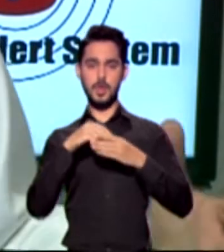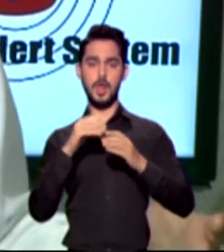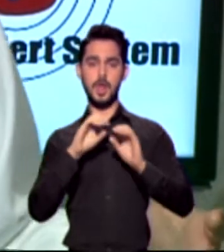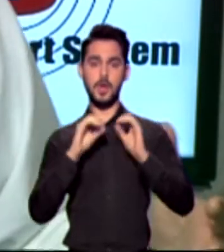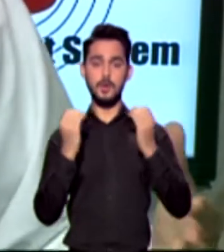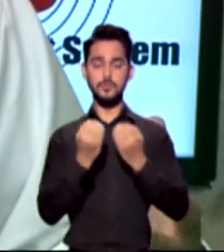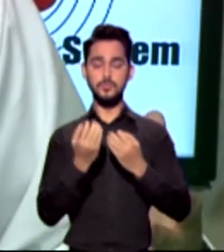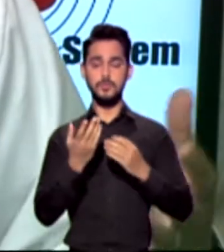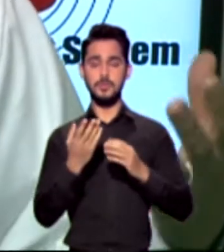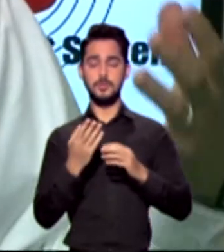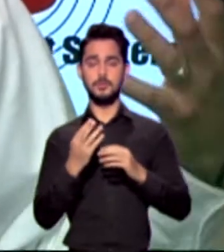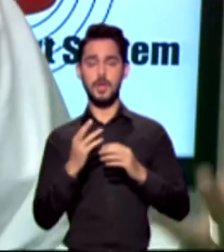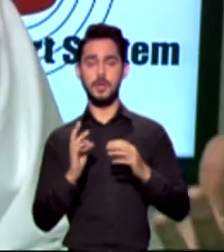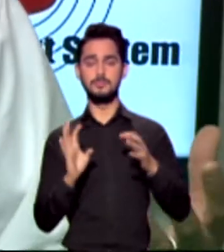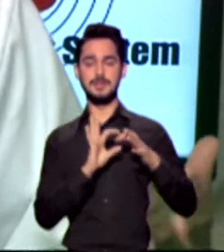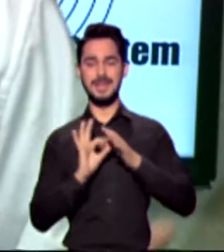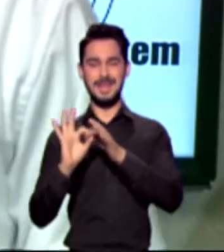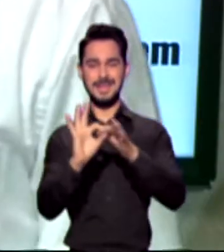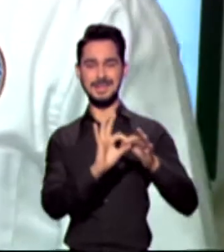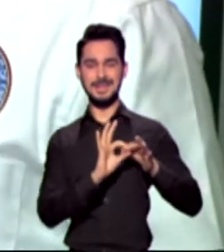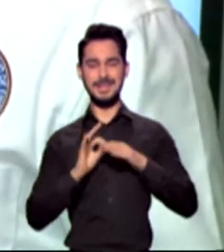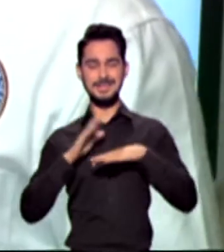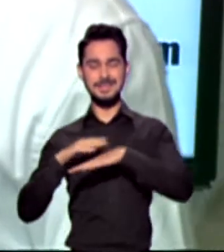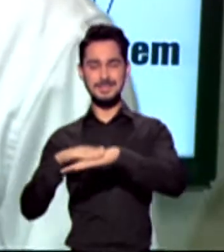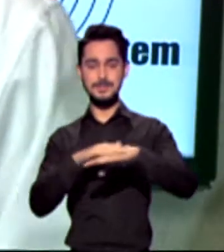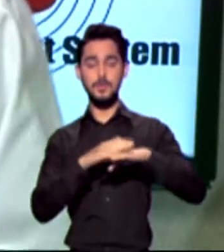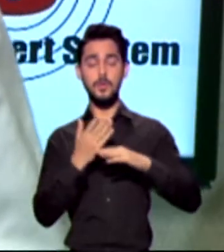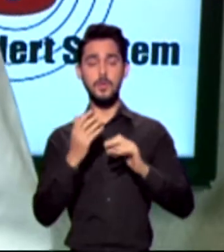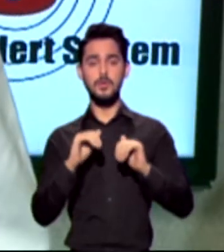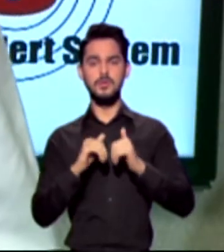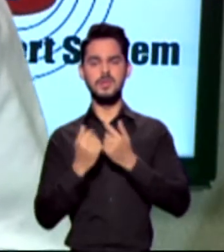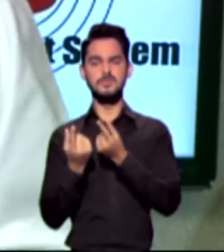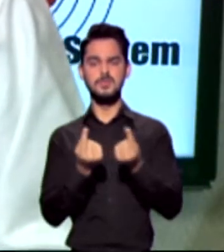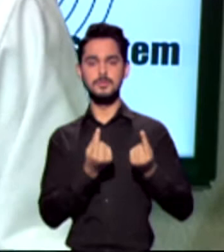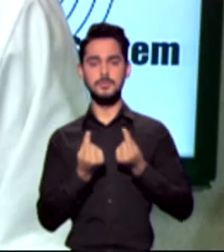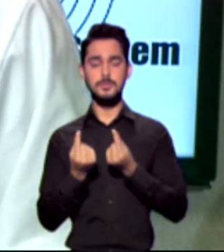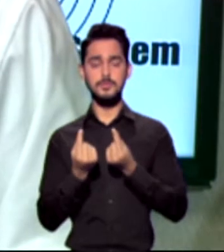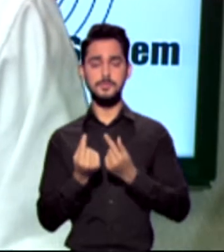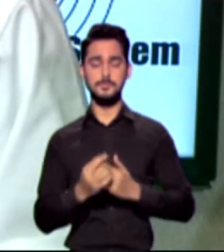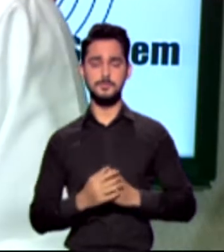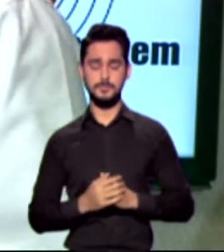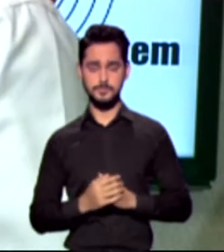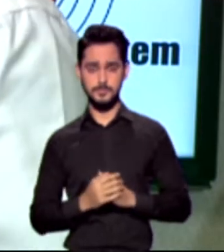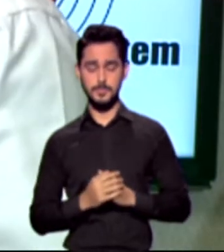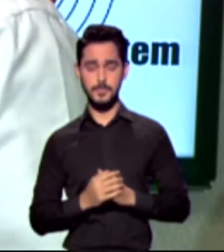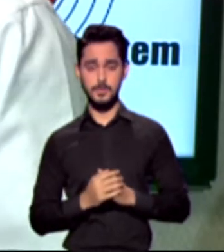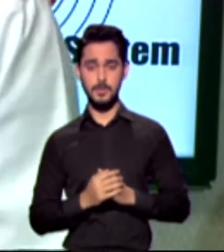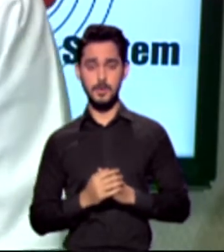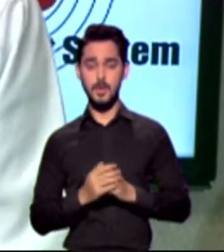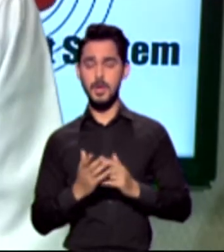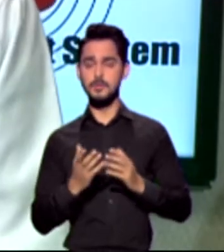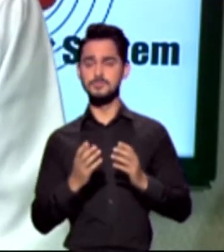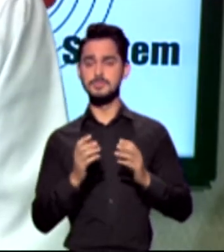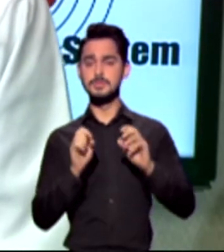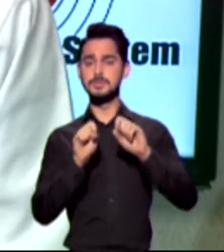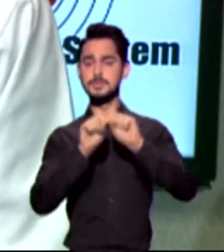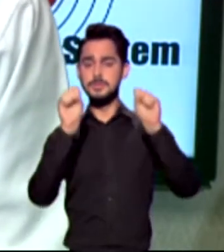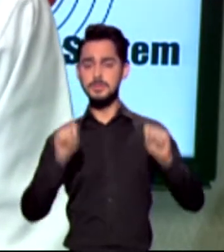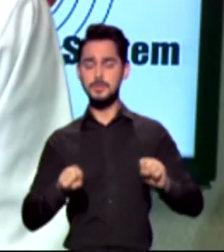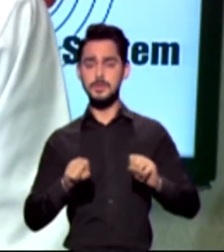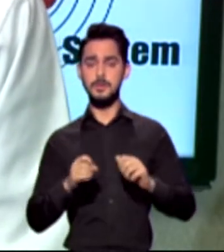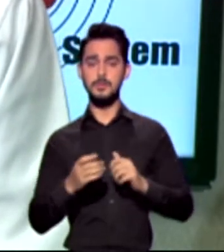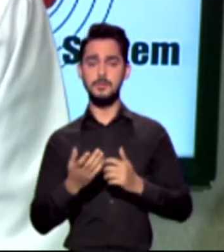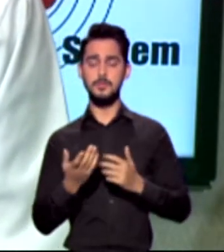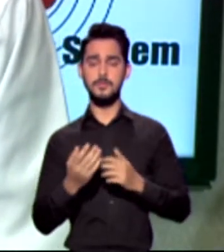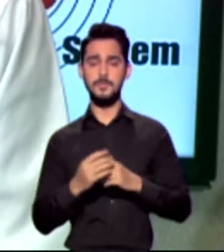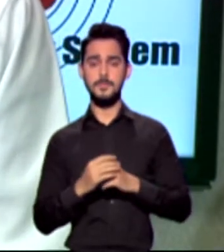red sísmica le brinda redundancia a lo que es el centro de tsunami, cómo el sistema de IES, el